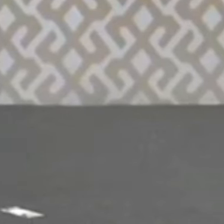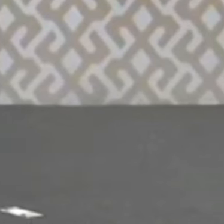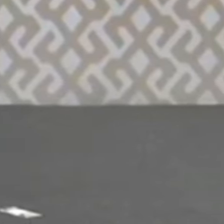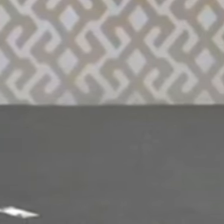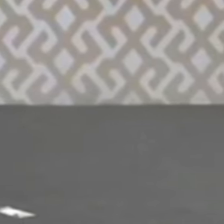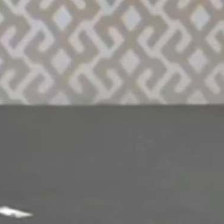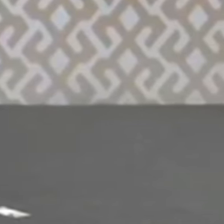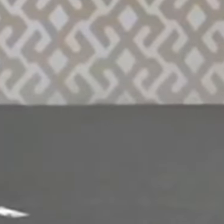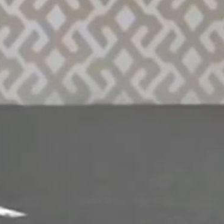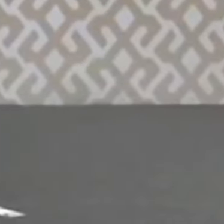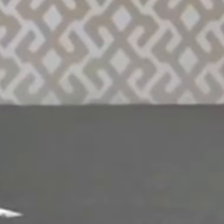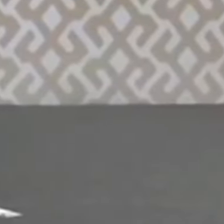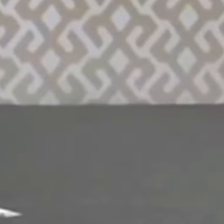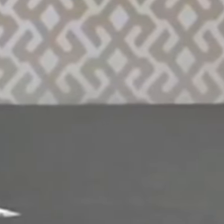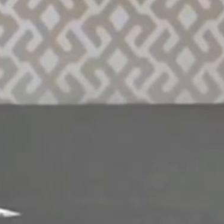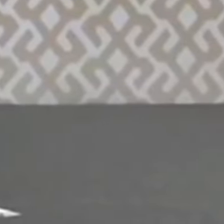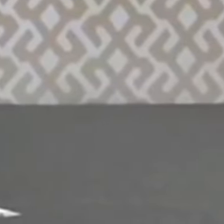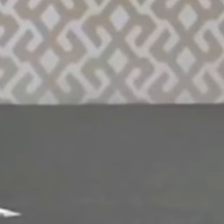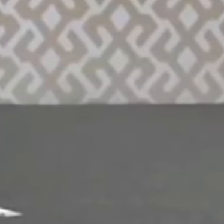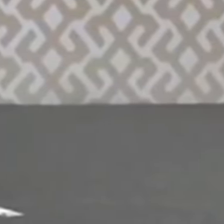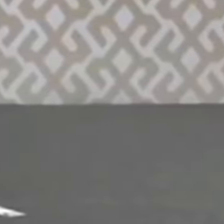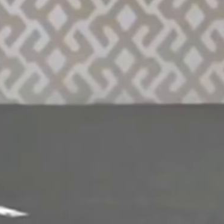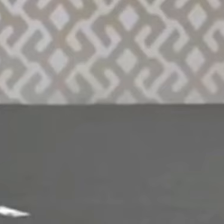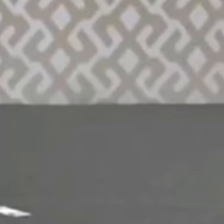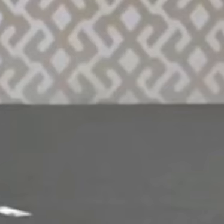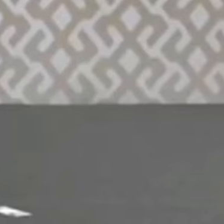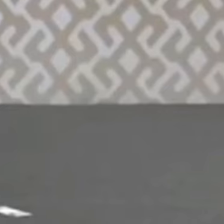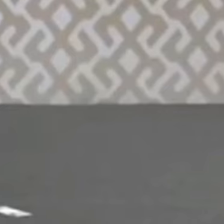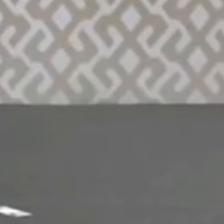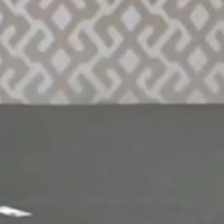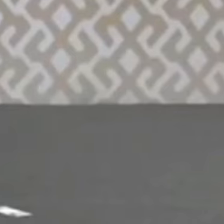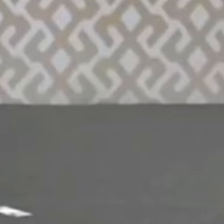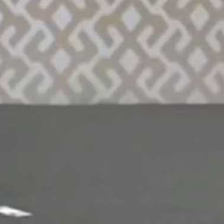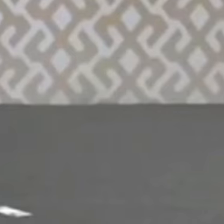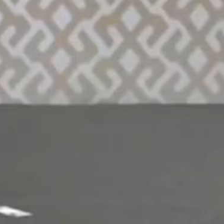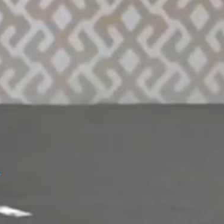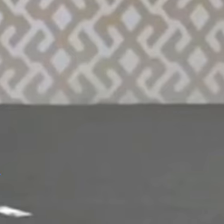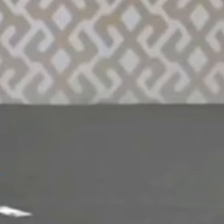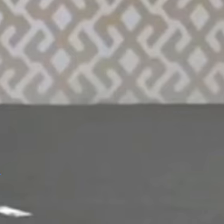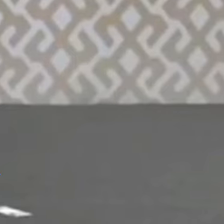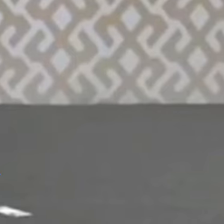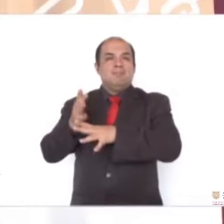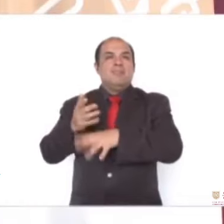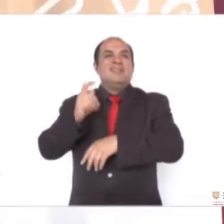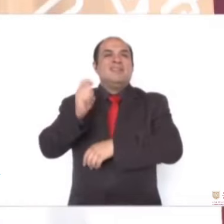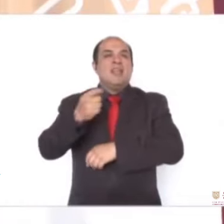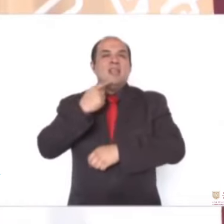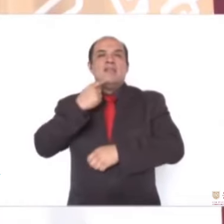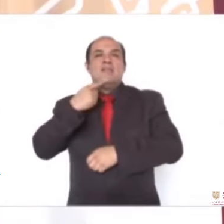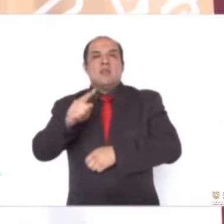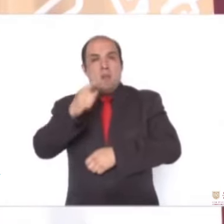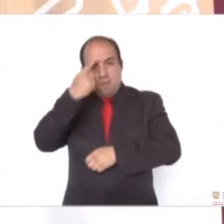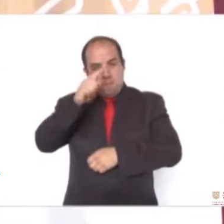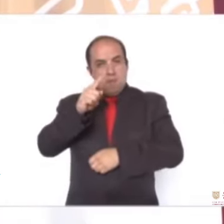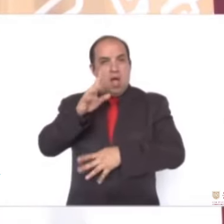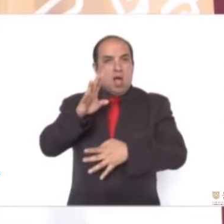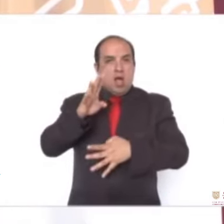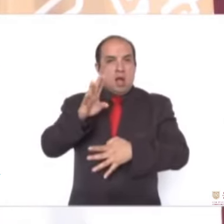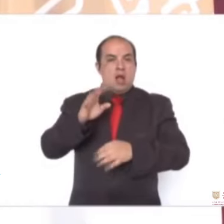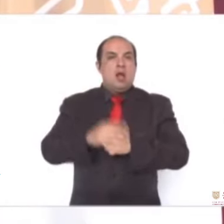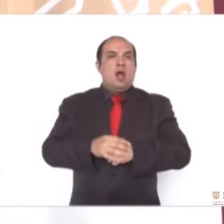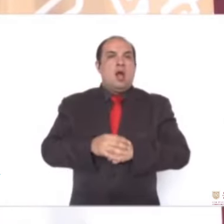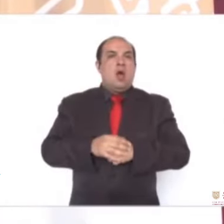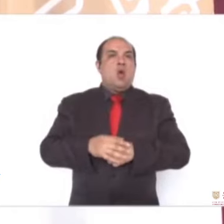irregularidades similares que han sido eh hallados encontrados y que han implicado denuncias penales en los